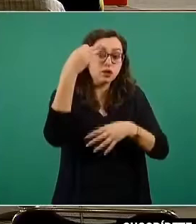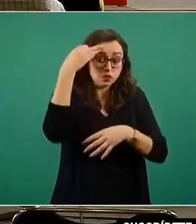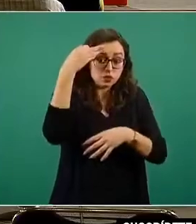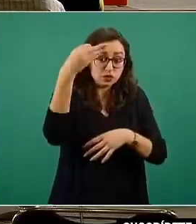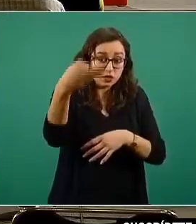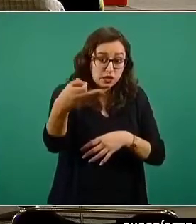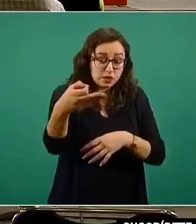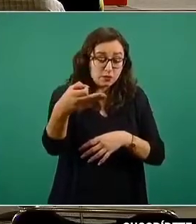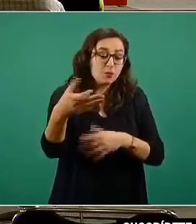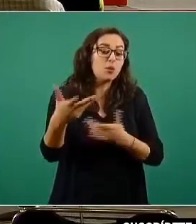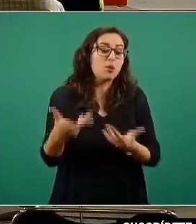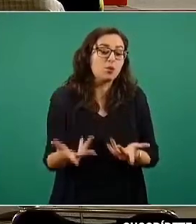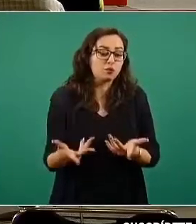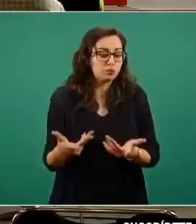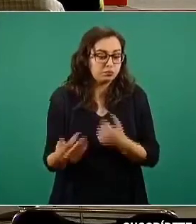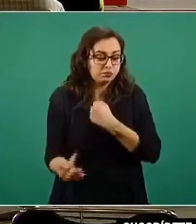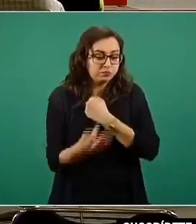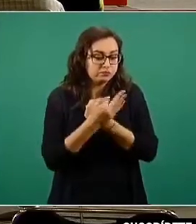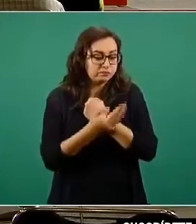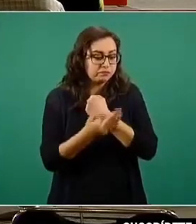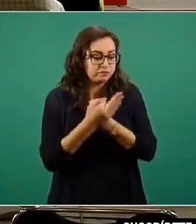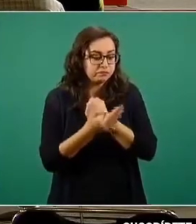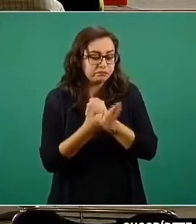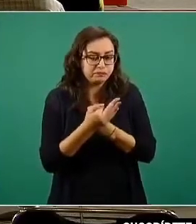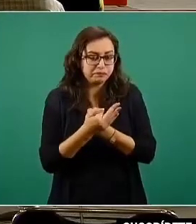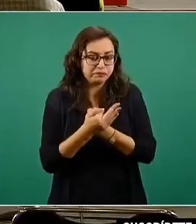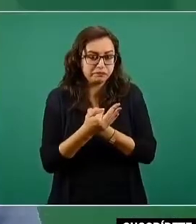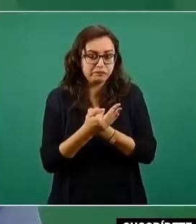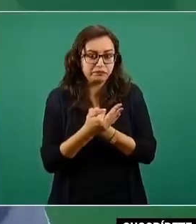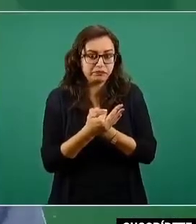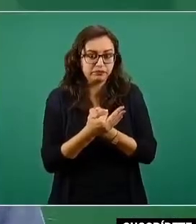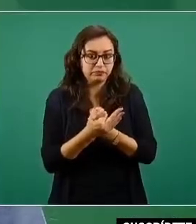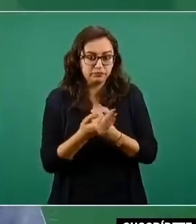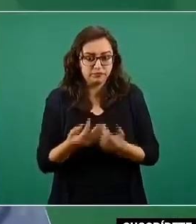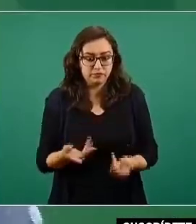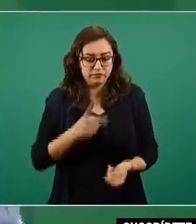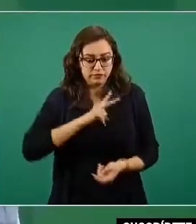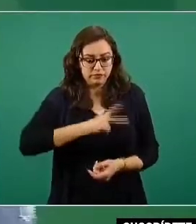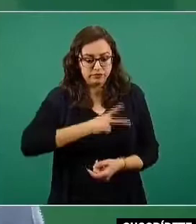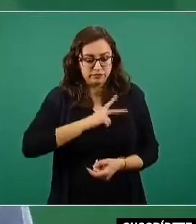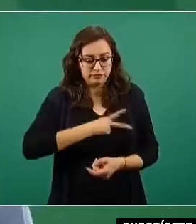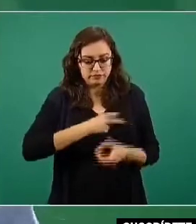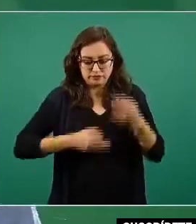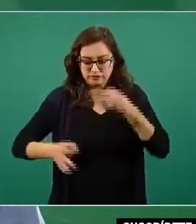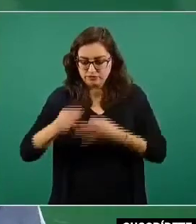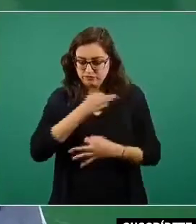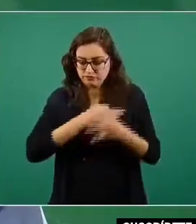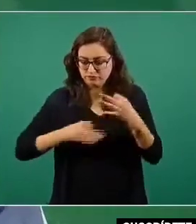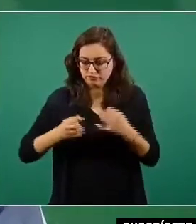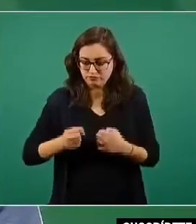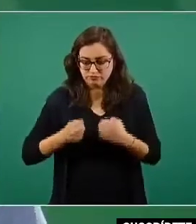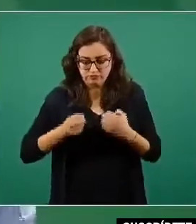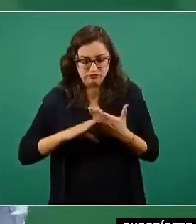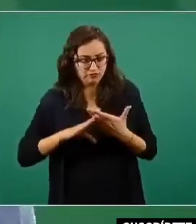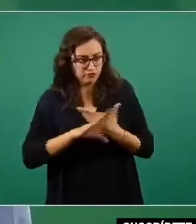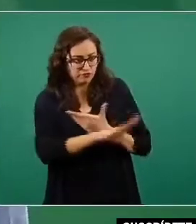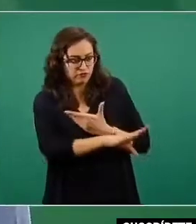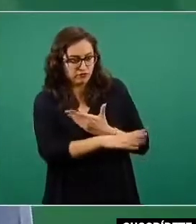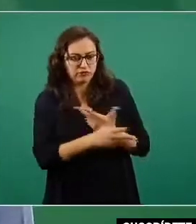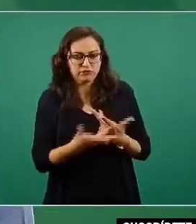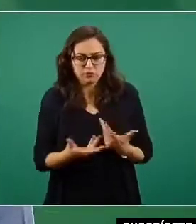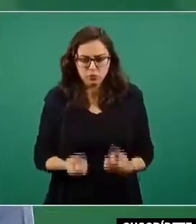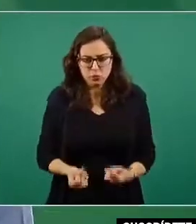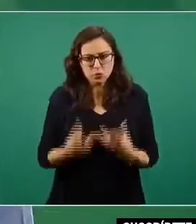anticuerpos, cuánto duran esos anticuerpos o la respuesta inmune, las células necesarias para fabricar los anticuerpos, cuánto tiempo se